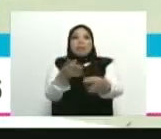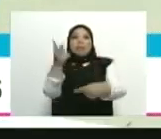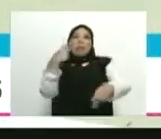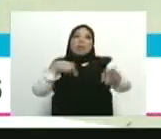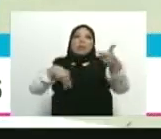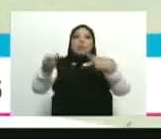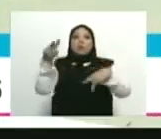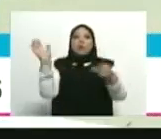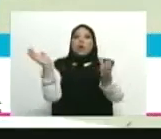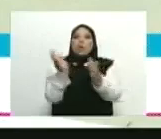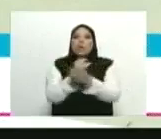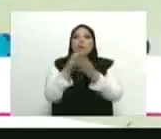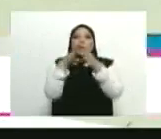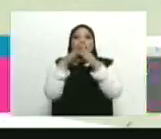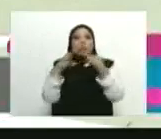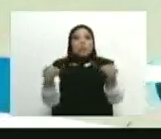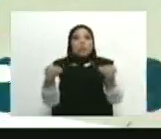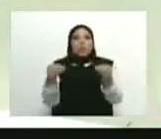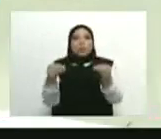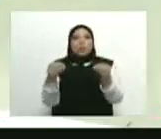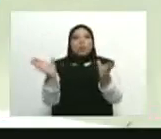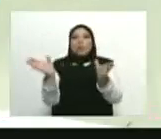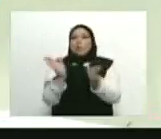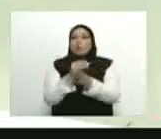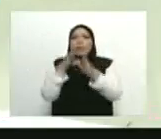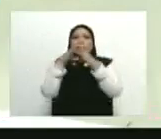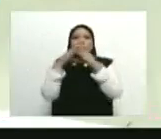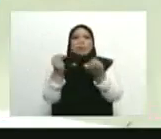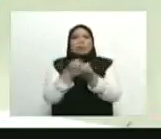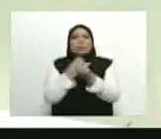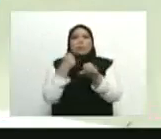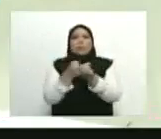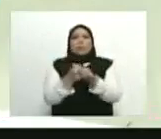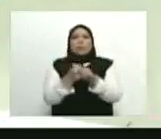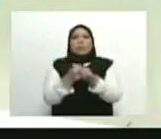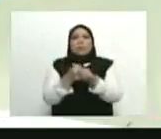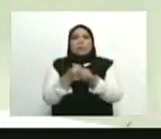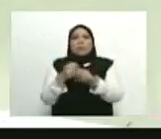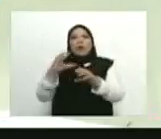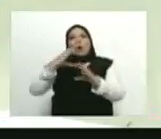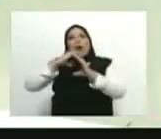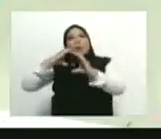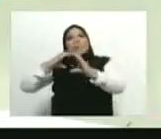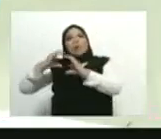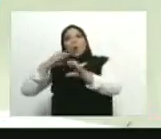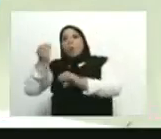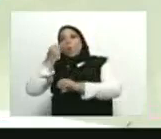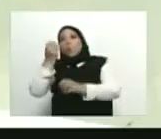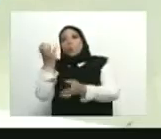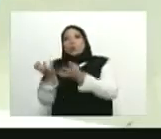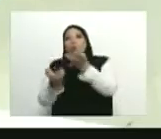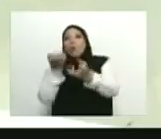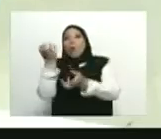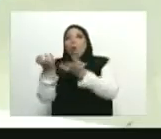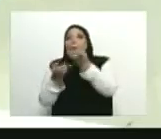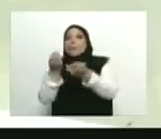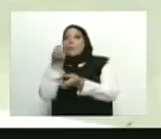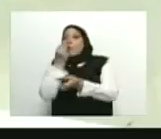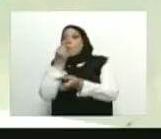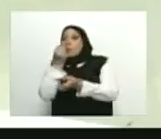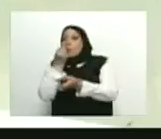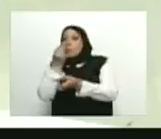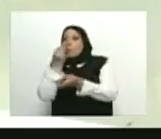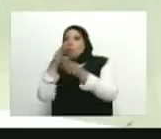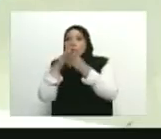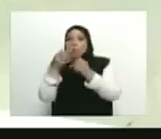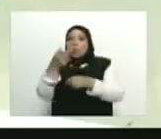y consigues de todo, de todo. ¿Cómo es que llaman los camioncitos estos que venden comida? Los food trucks. Los consigues en